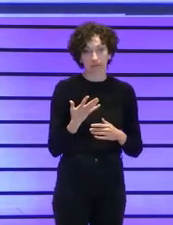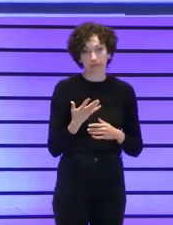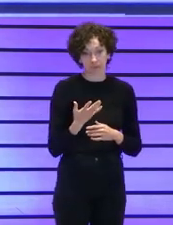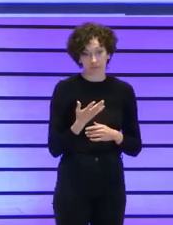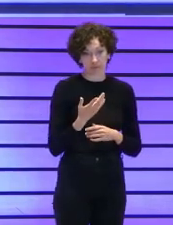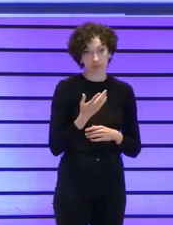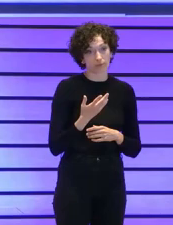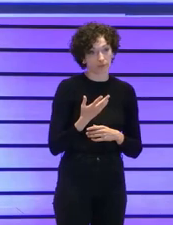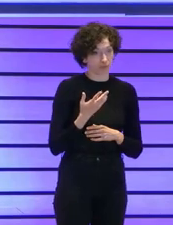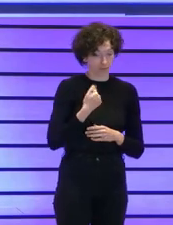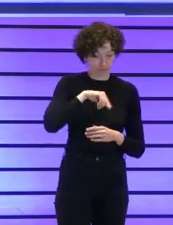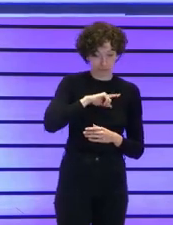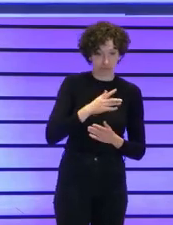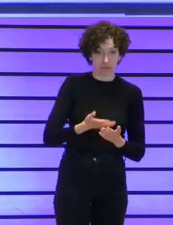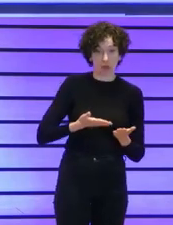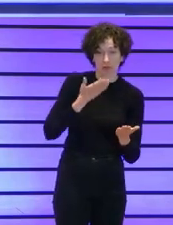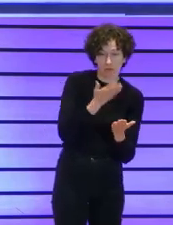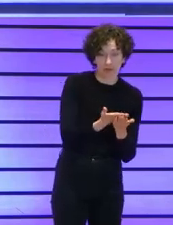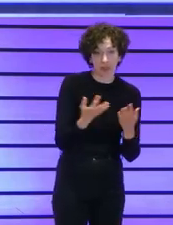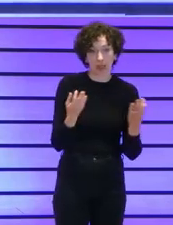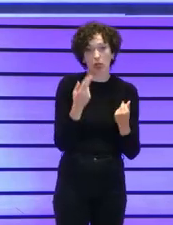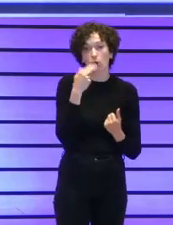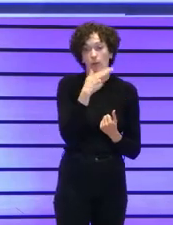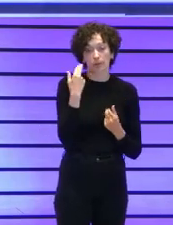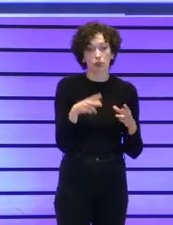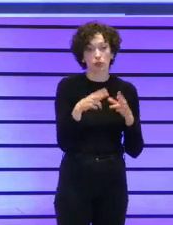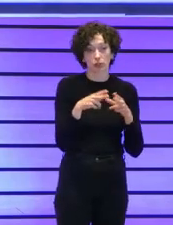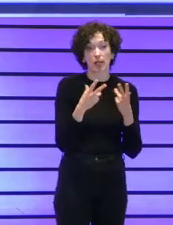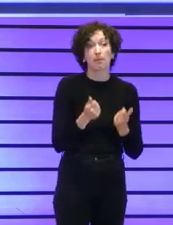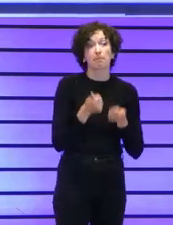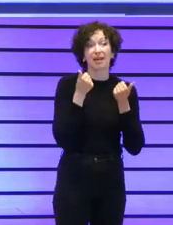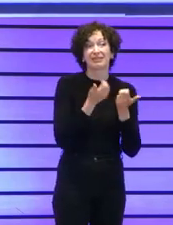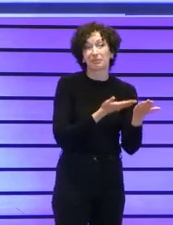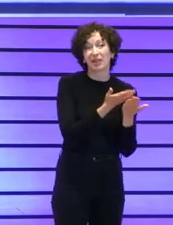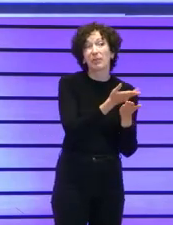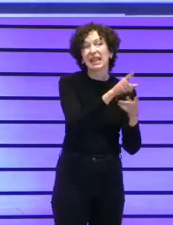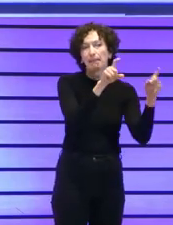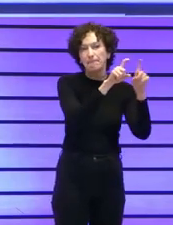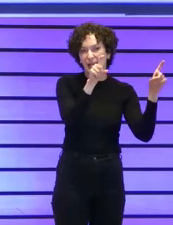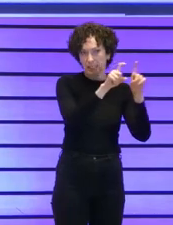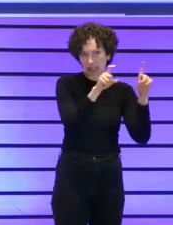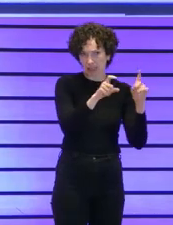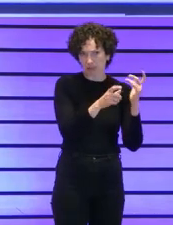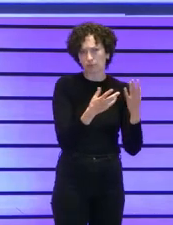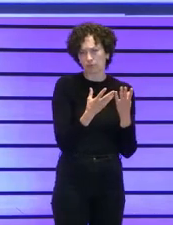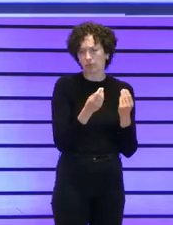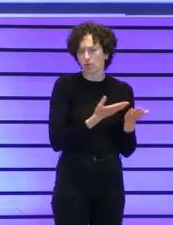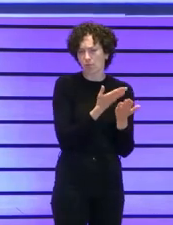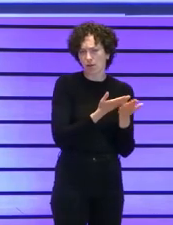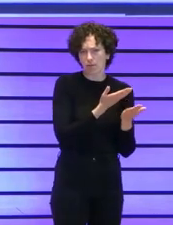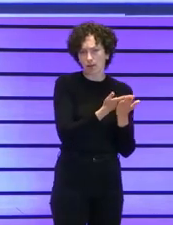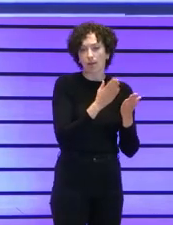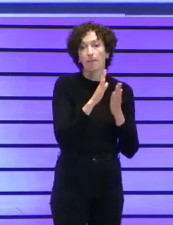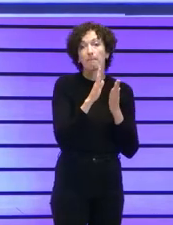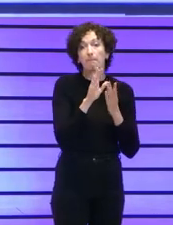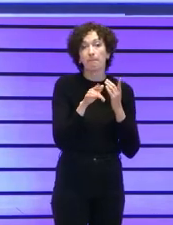demandamos masivamente más compromiso social por parte de las empresas, masivamente, y además más